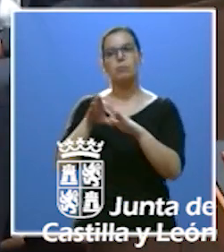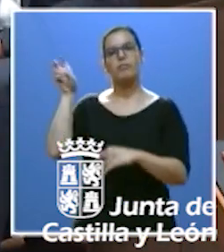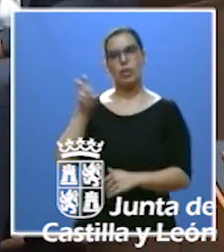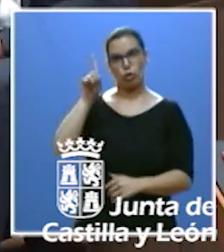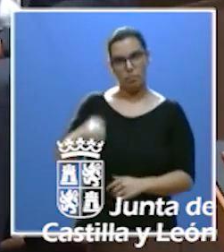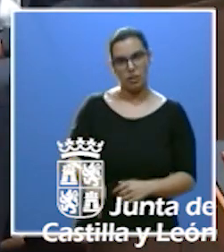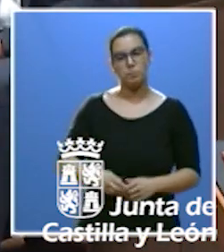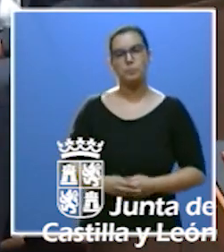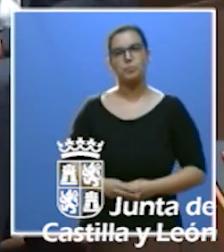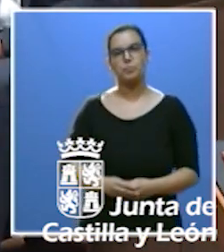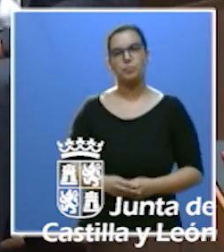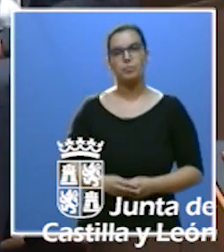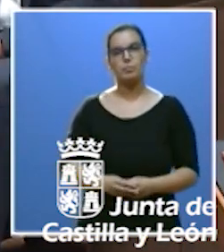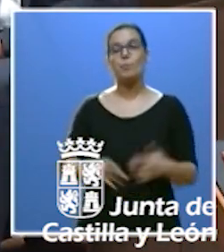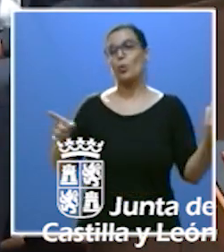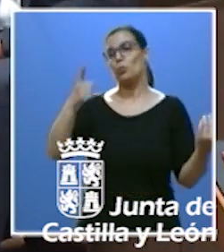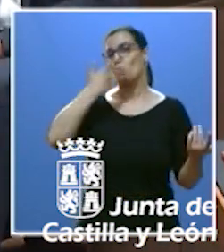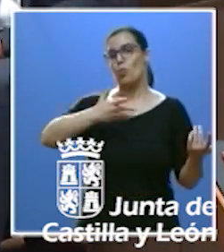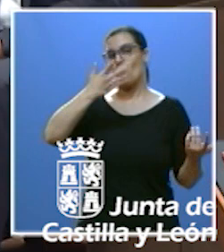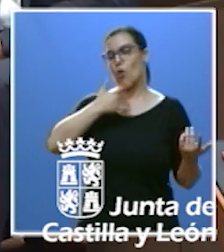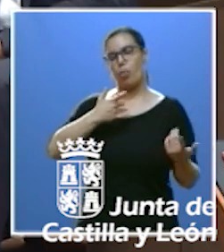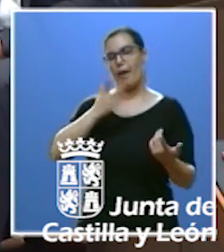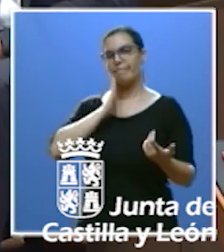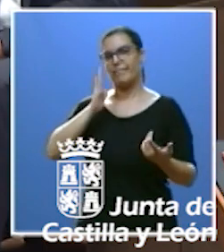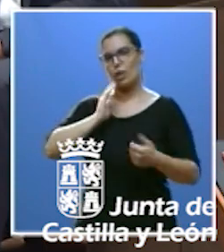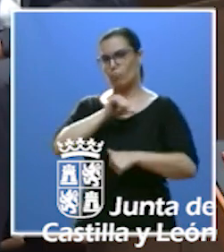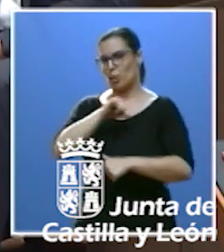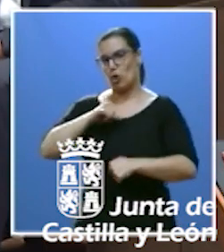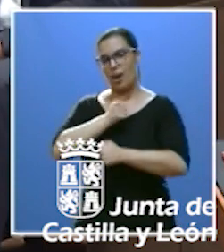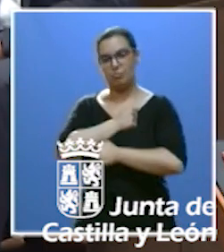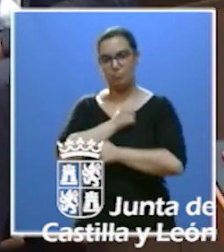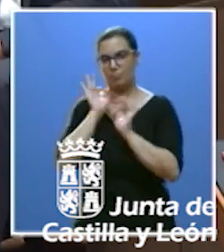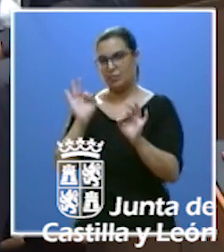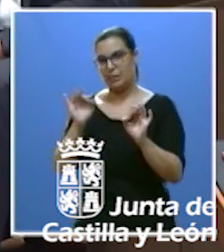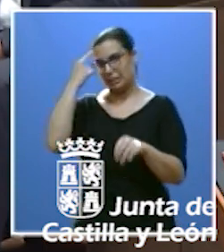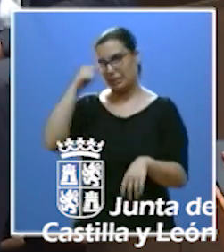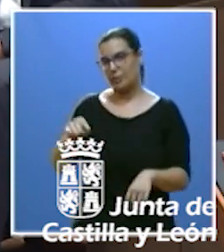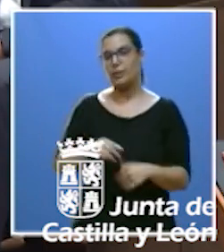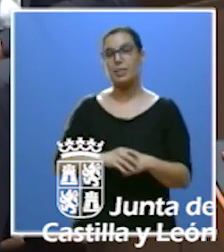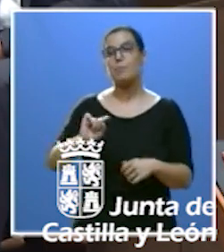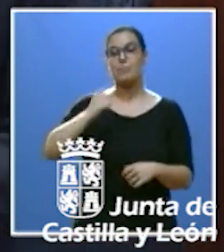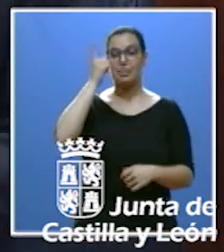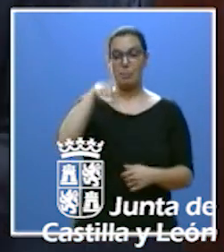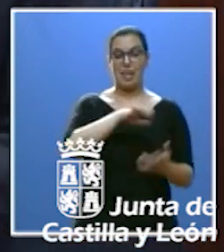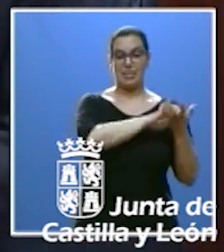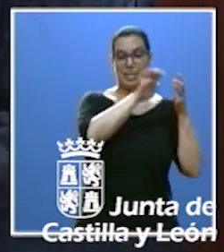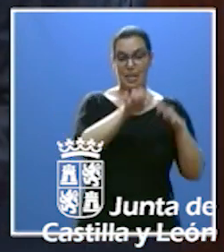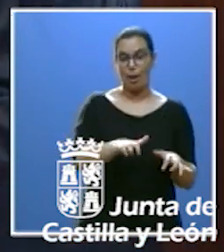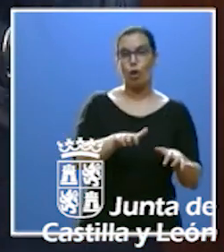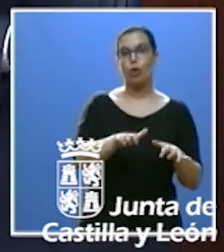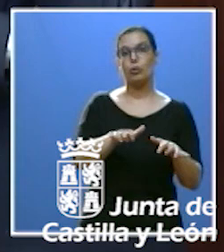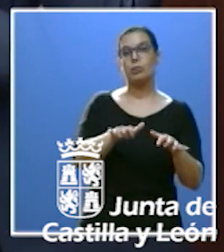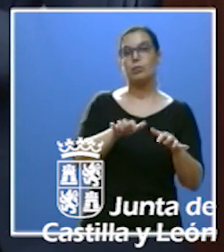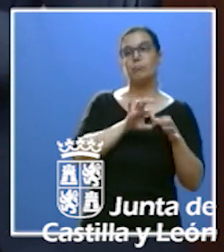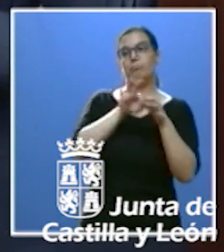presente. Bueno, tú conoces la estima personal que te tengo y sobre todo la que Castilla y León tiene a